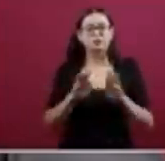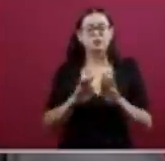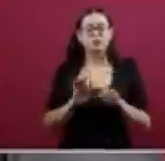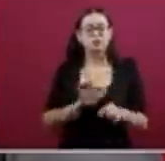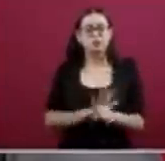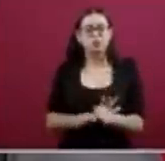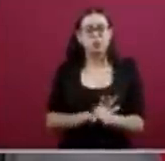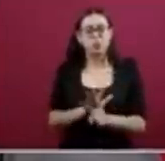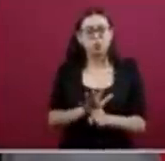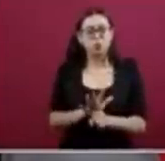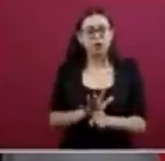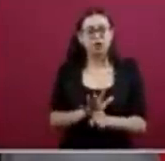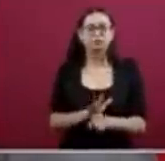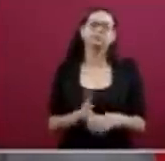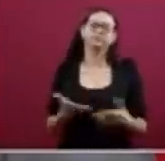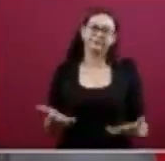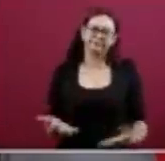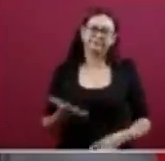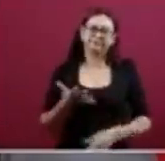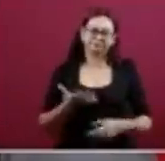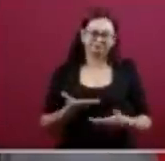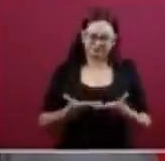es que sean honestos.